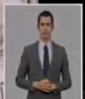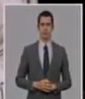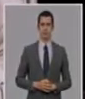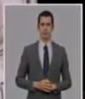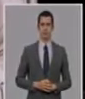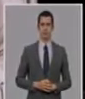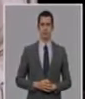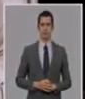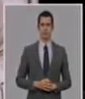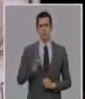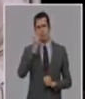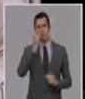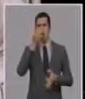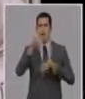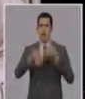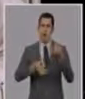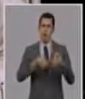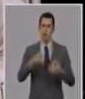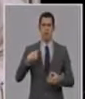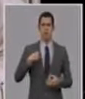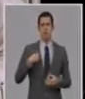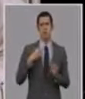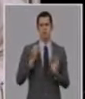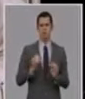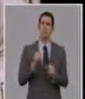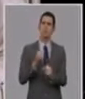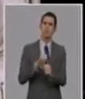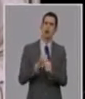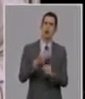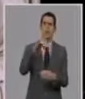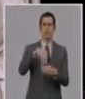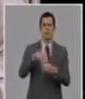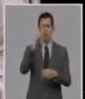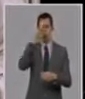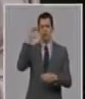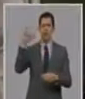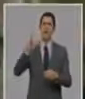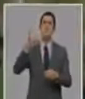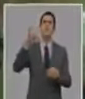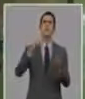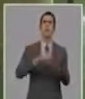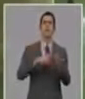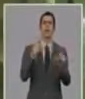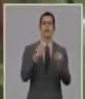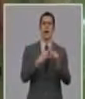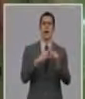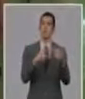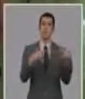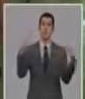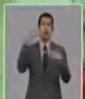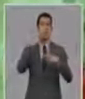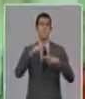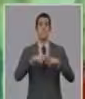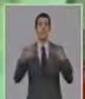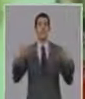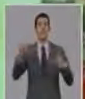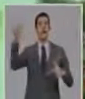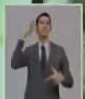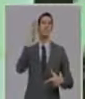IPK, institución a la cual tengo el honor de representar, estamos haciendo algunas investigaciones, entre ellas